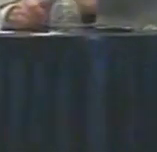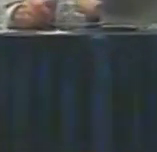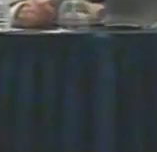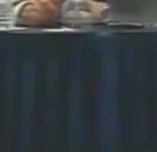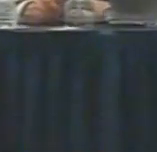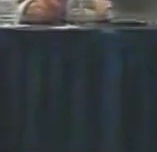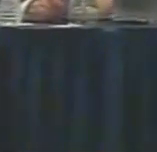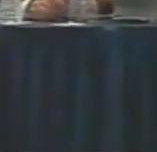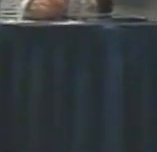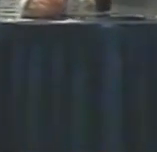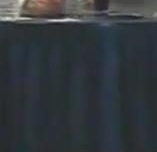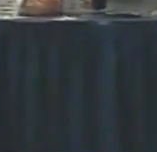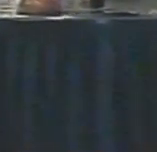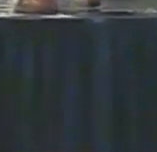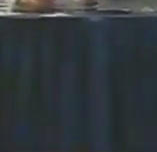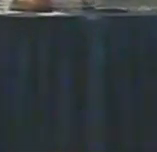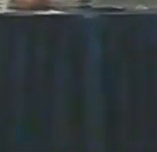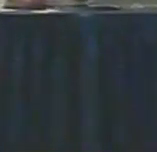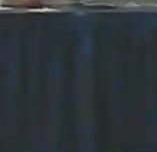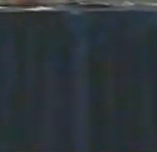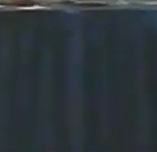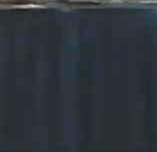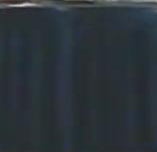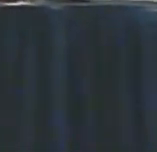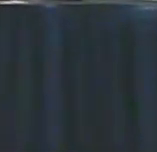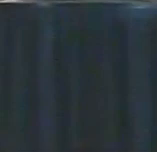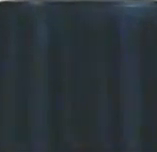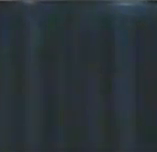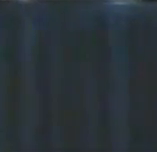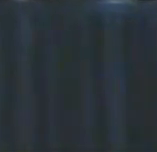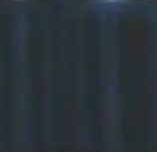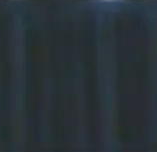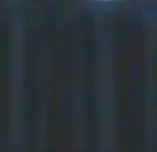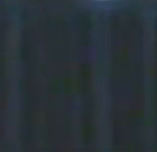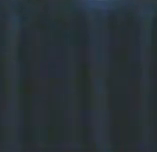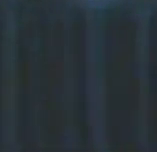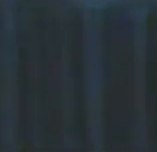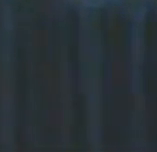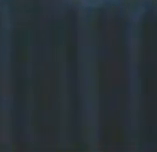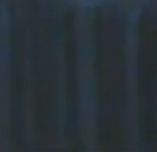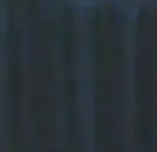amigo Laureano, compañero Laureano Ortega.